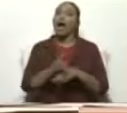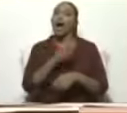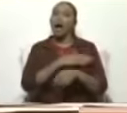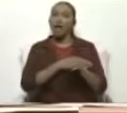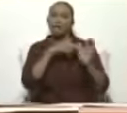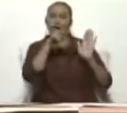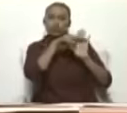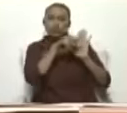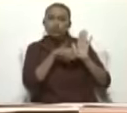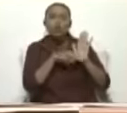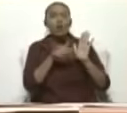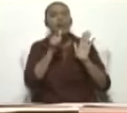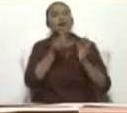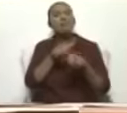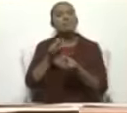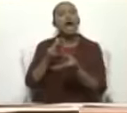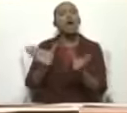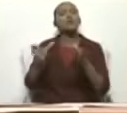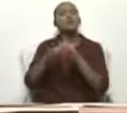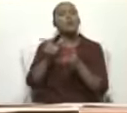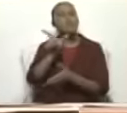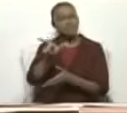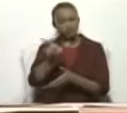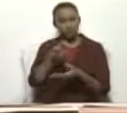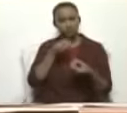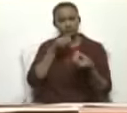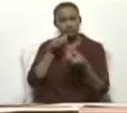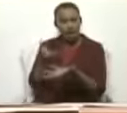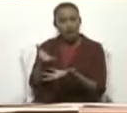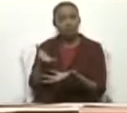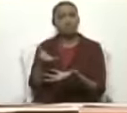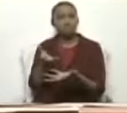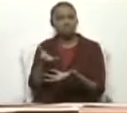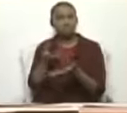partido. Y ayer debo decirte que hay